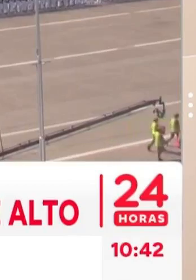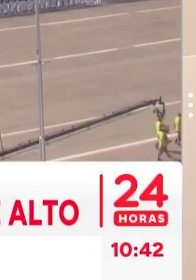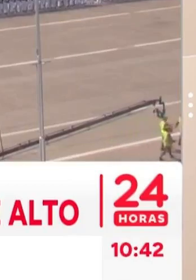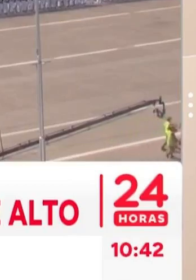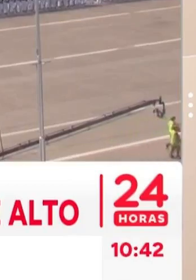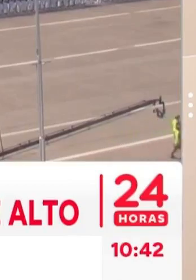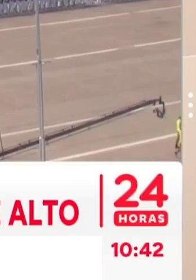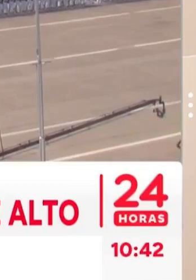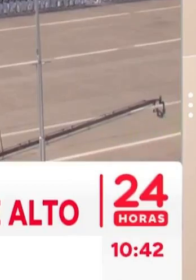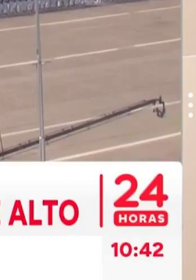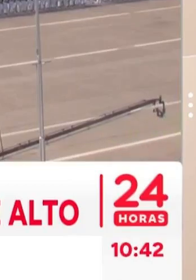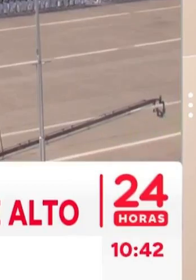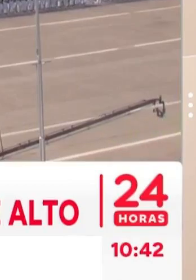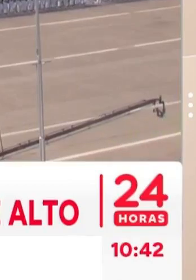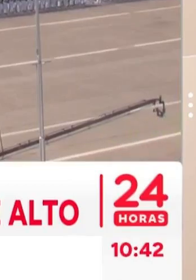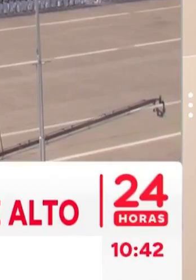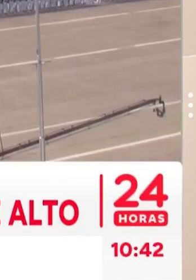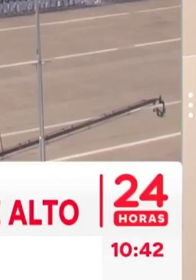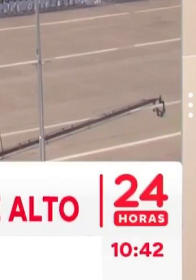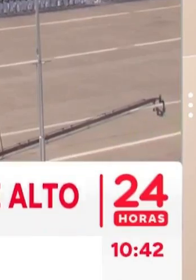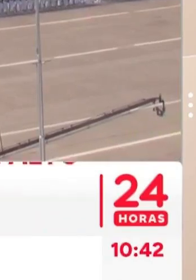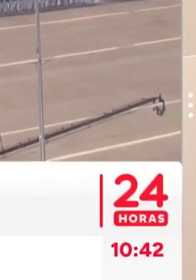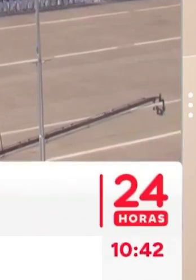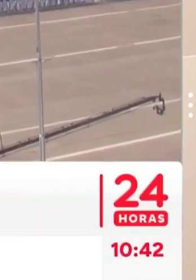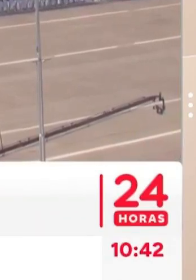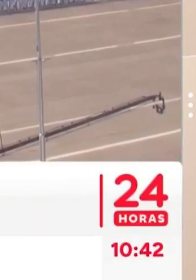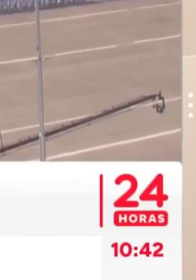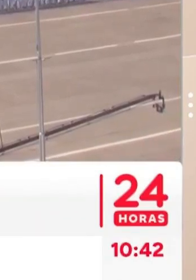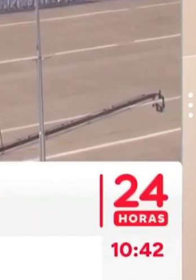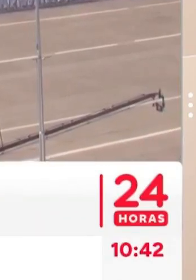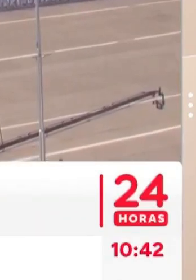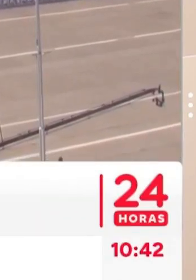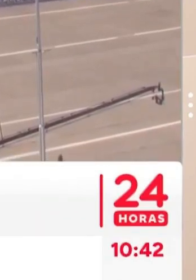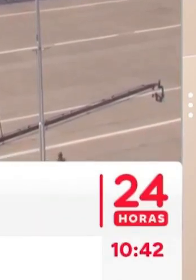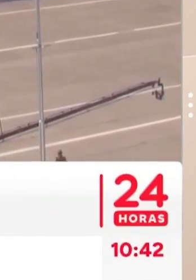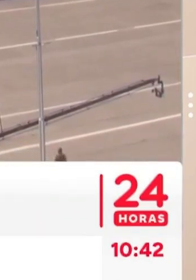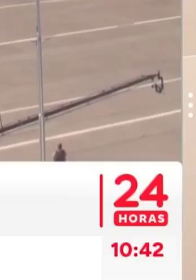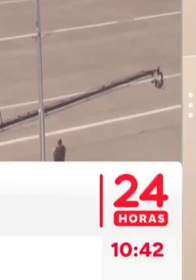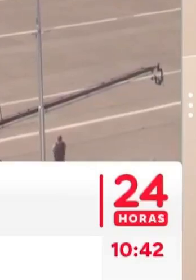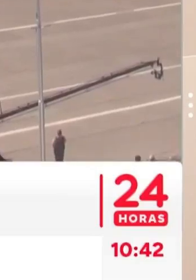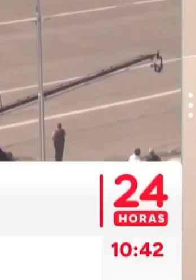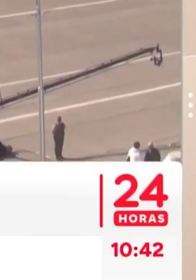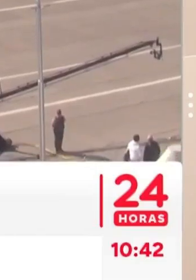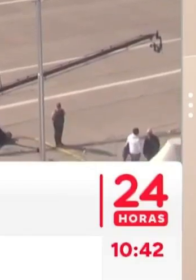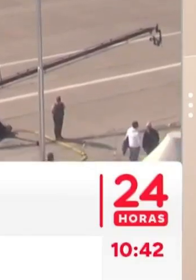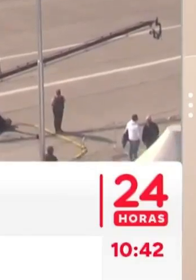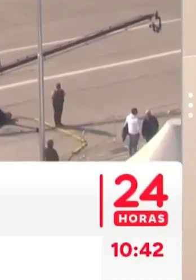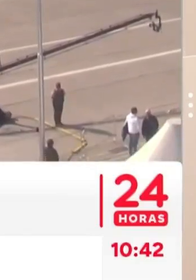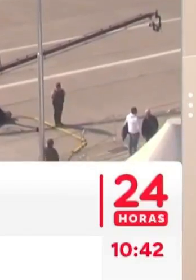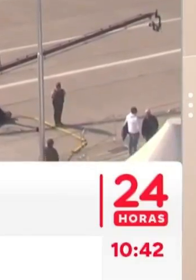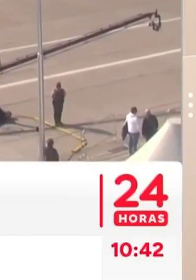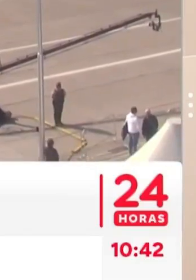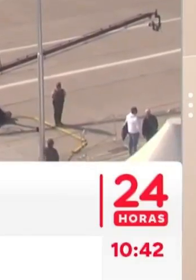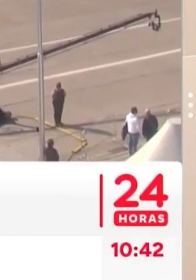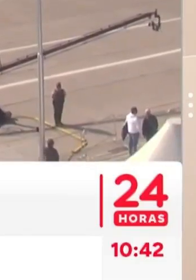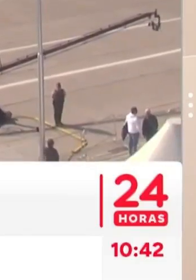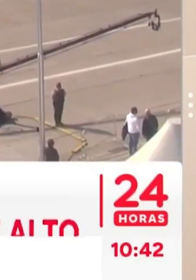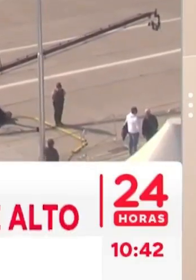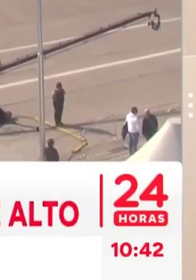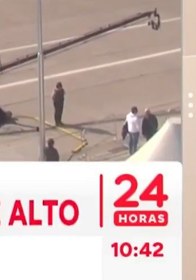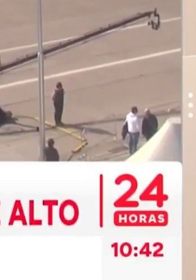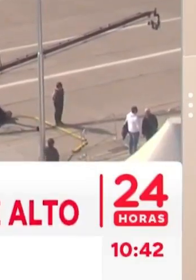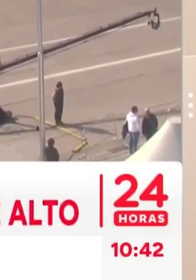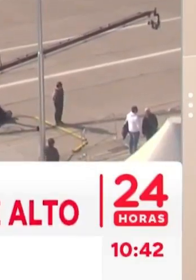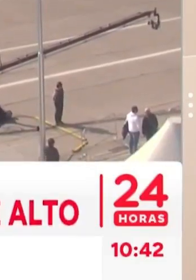la institución y llamar la atención con relación a algo que está pasando en nuestro país. Hemos visto ya a muchos carabineros que para llegar a final de mes lamentablemente tienen que